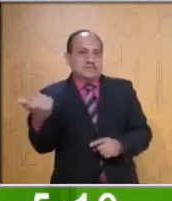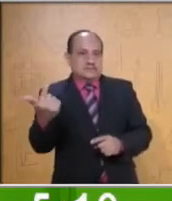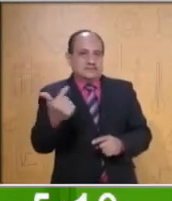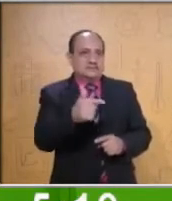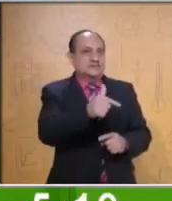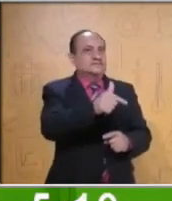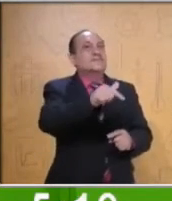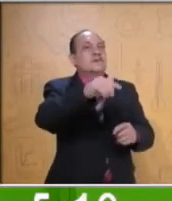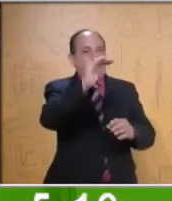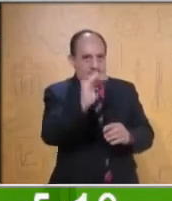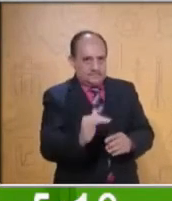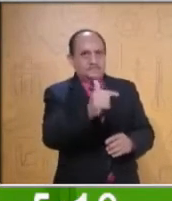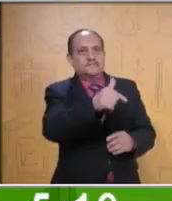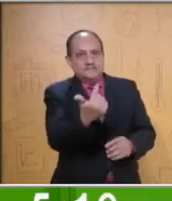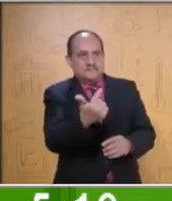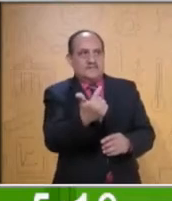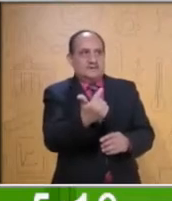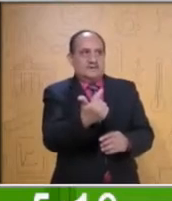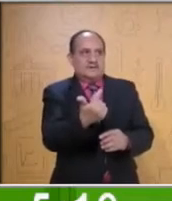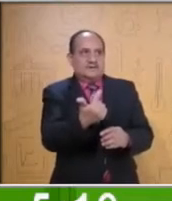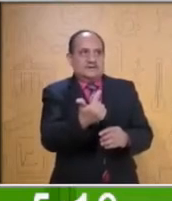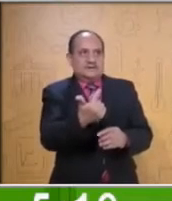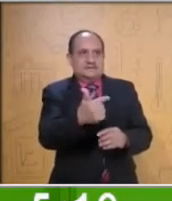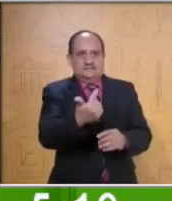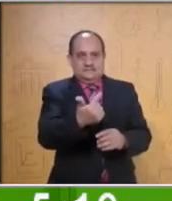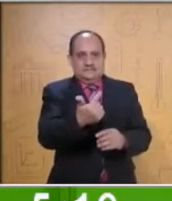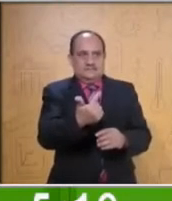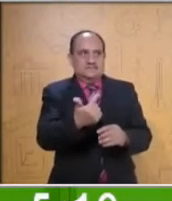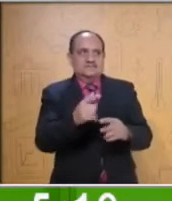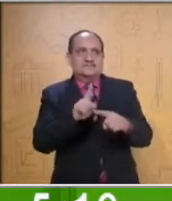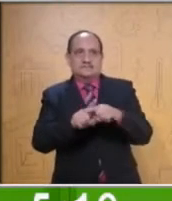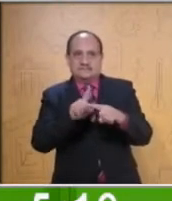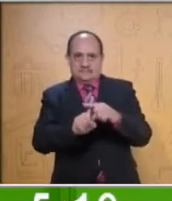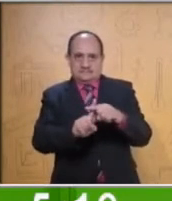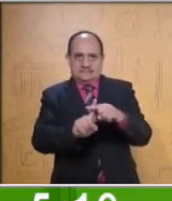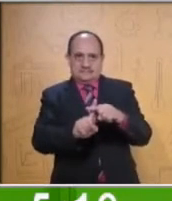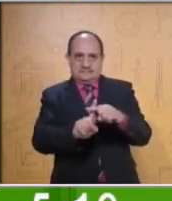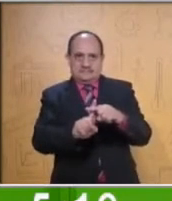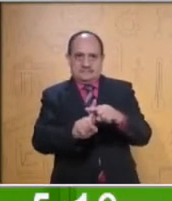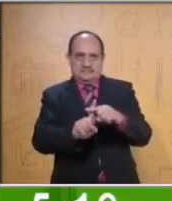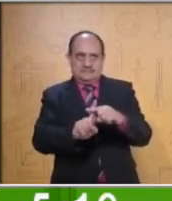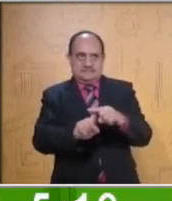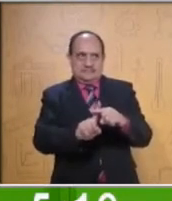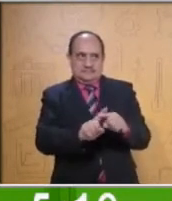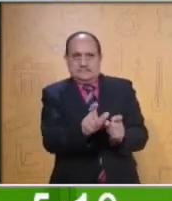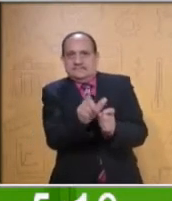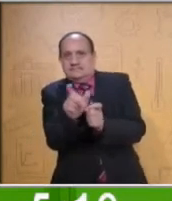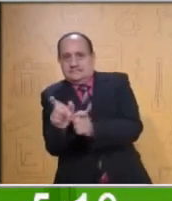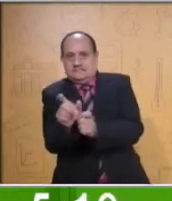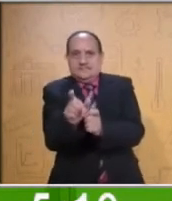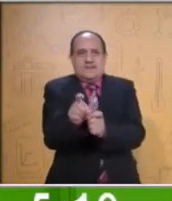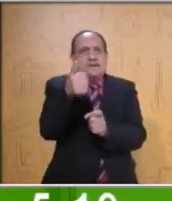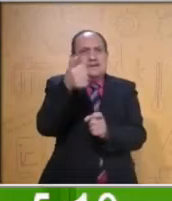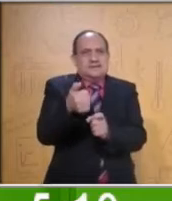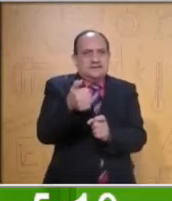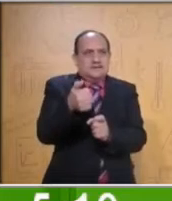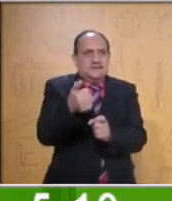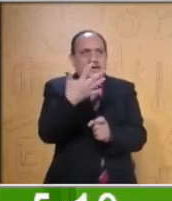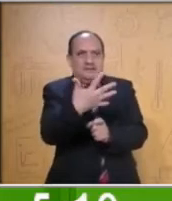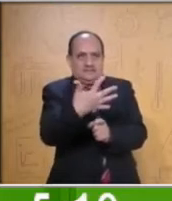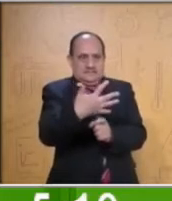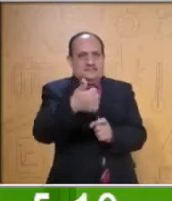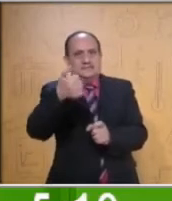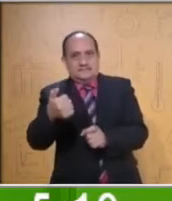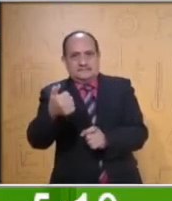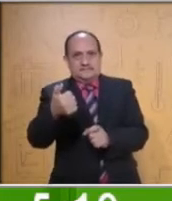12, que son 5 elementos. Y luego tengo, en este caso para el 6, 5 elementos